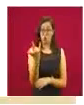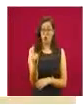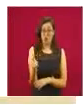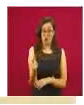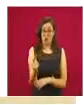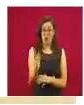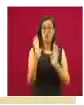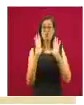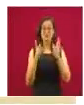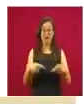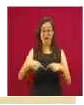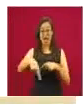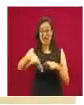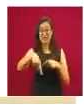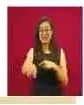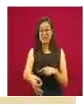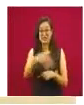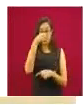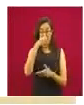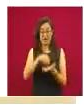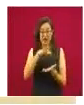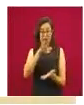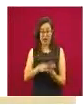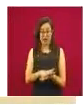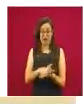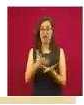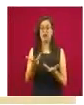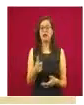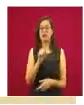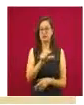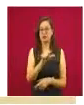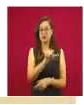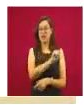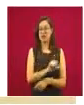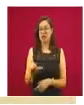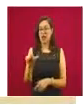ya, está en este momento del 16 al 30 de julio. Y